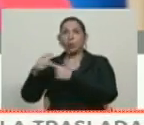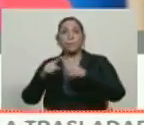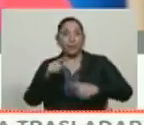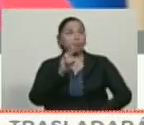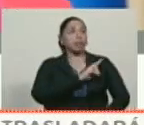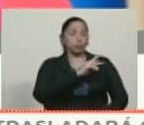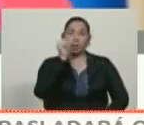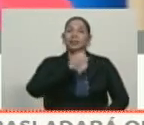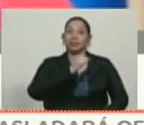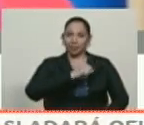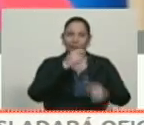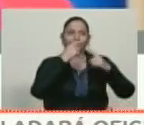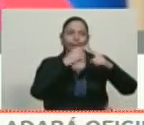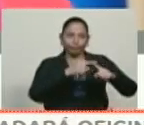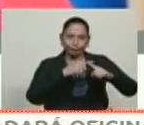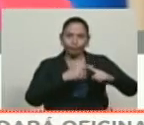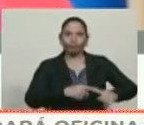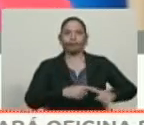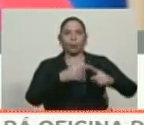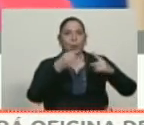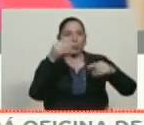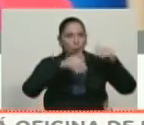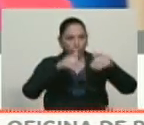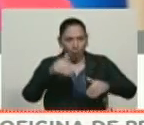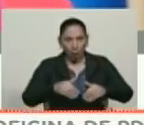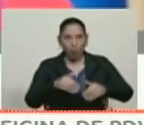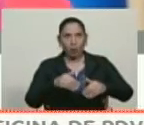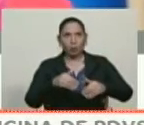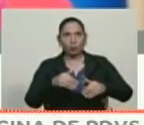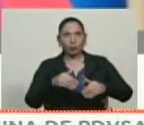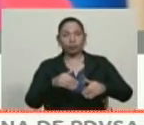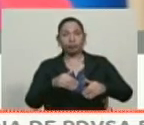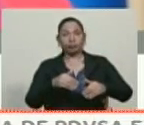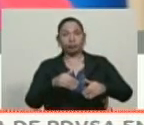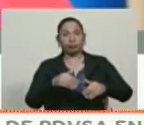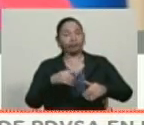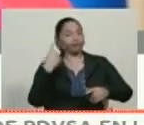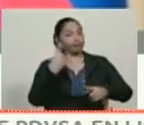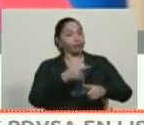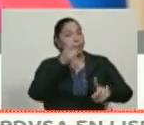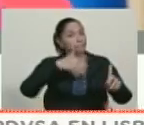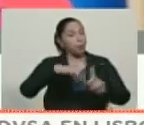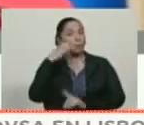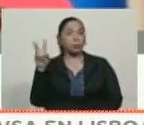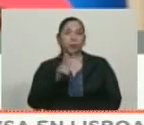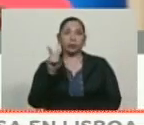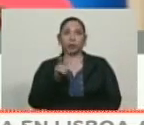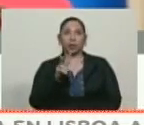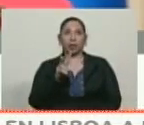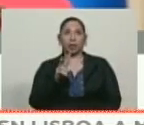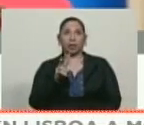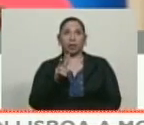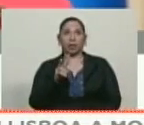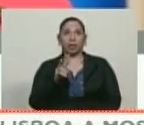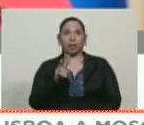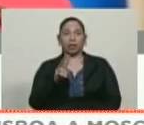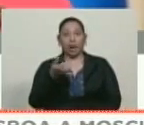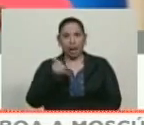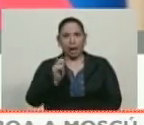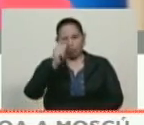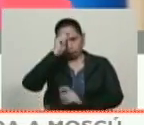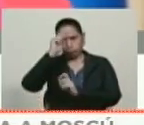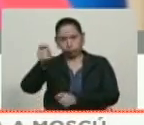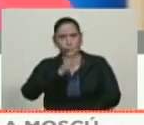sí nos contamos voto a voto. Y voto a voto contado, el pueblo venezolano, que es donde reside la